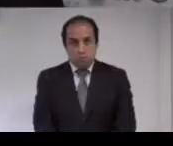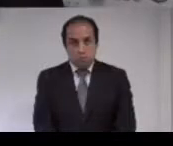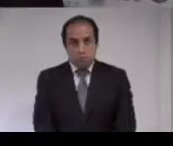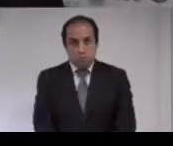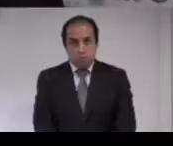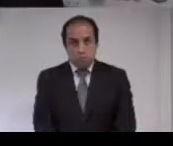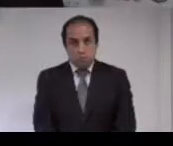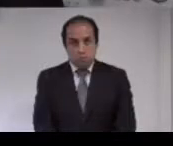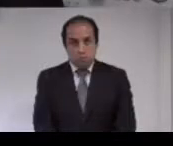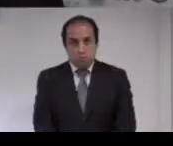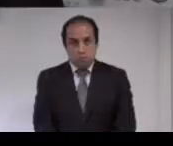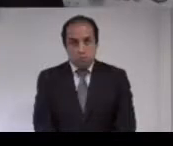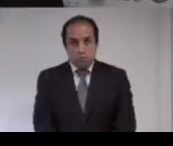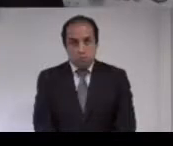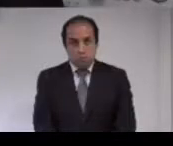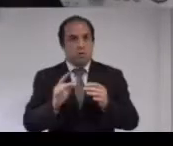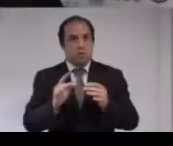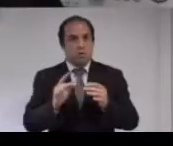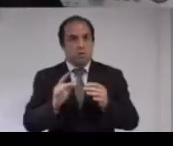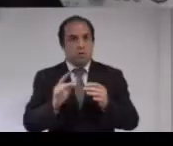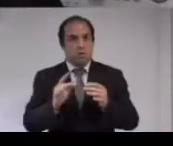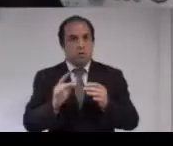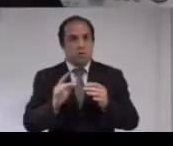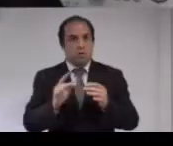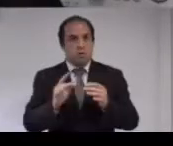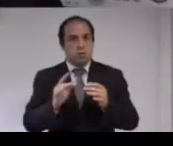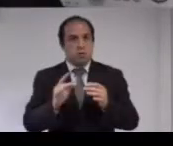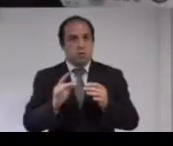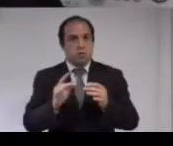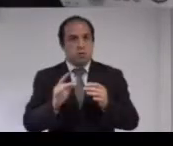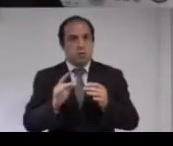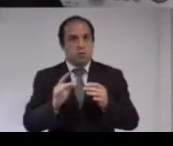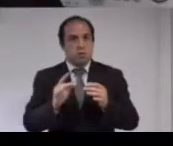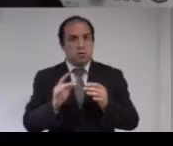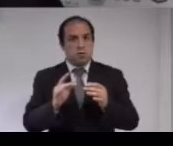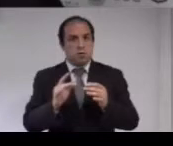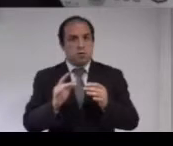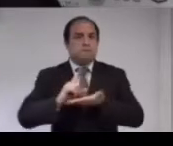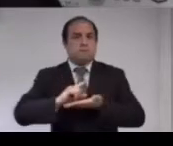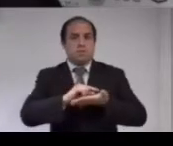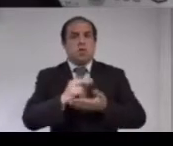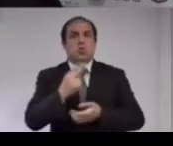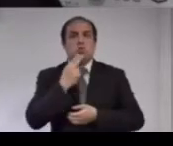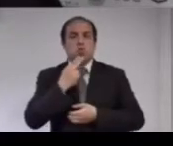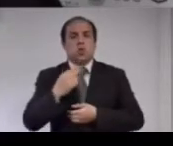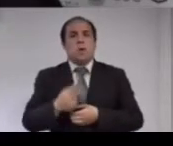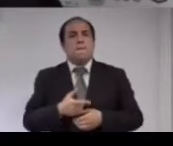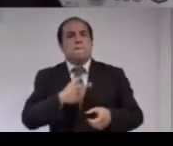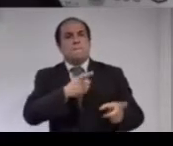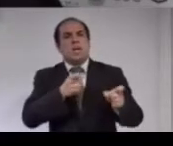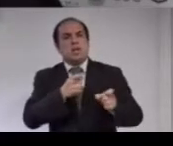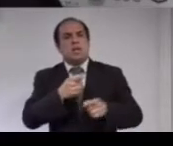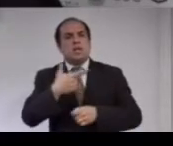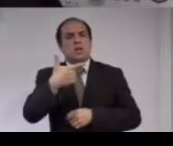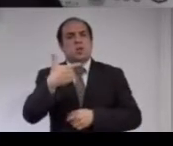También se habla en redes sociales, lo vimos y también de algunos manifestantes, del uso de gomas, como de balas de